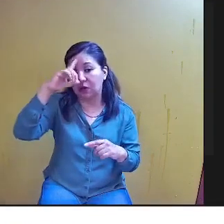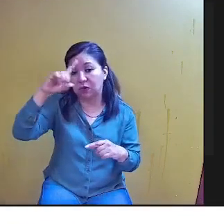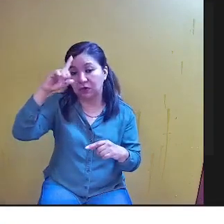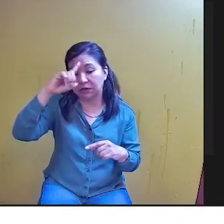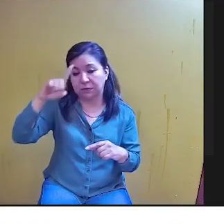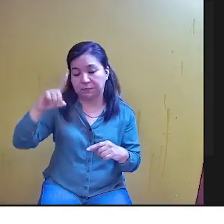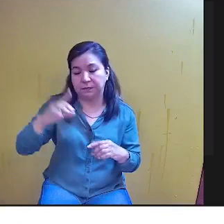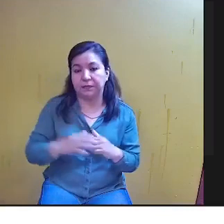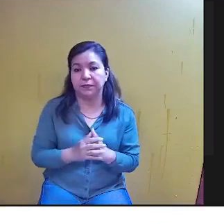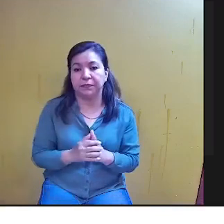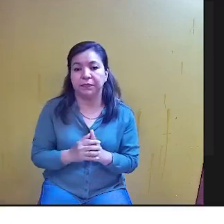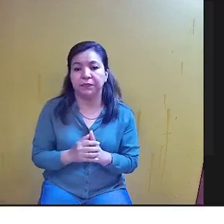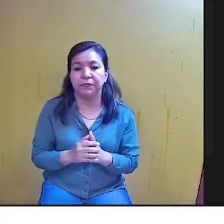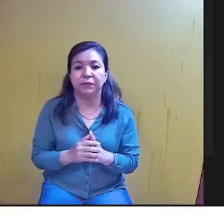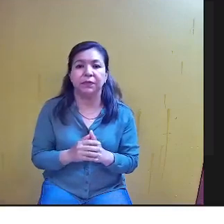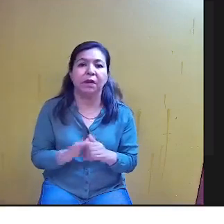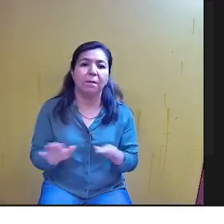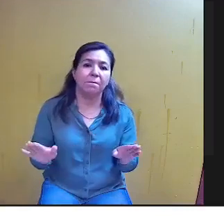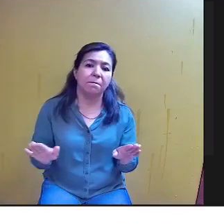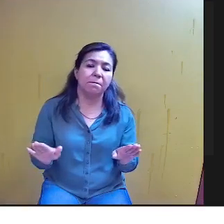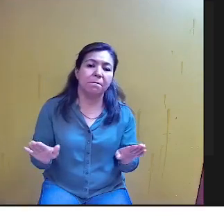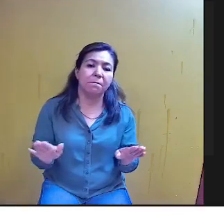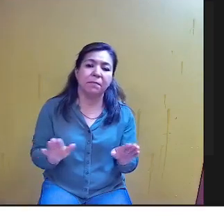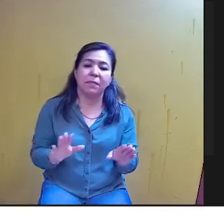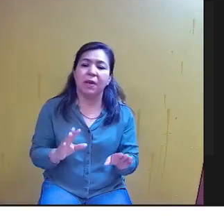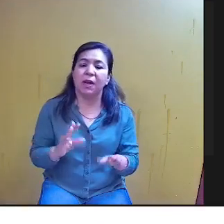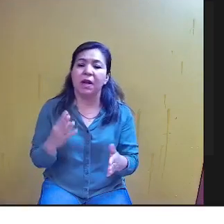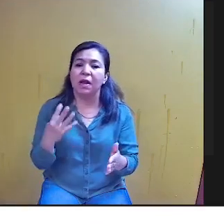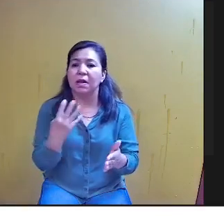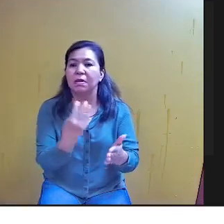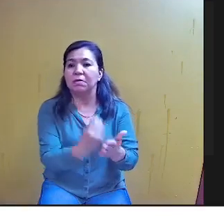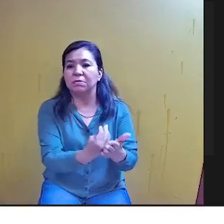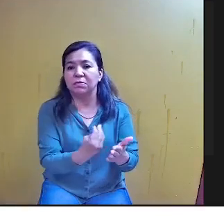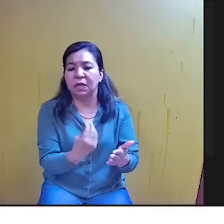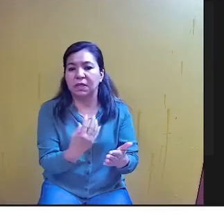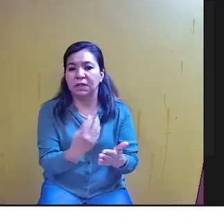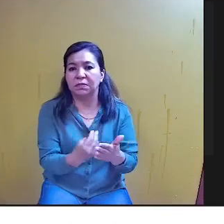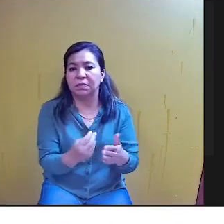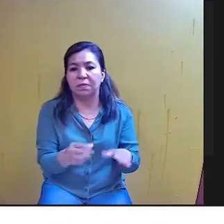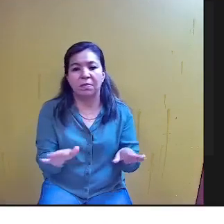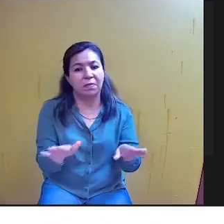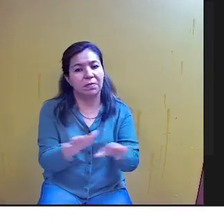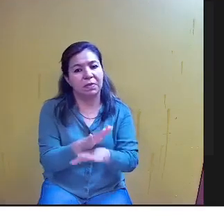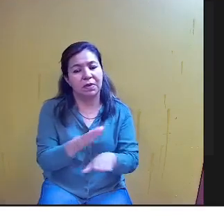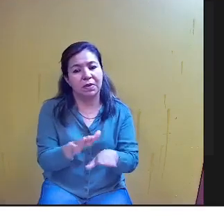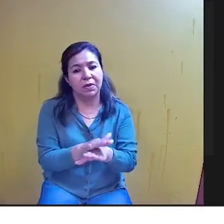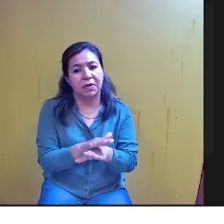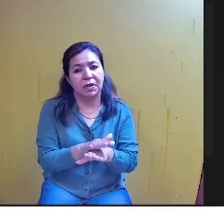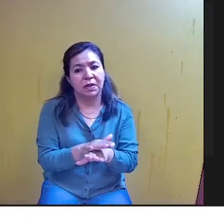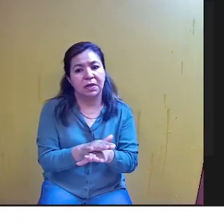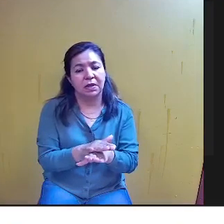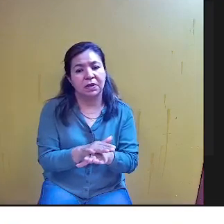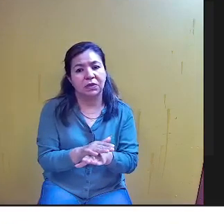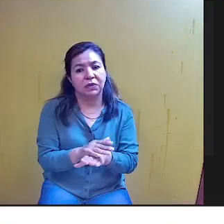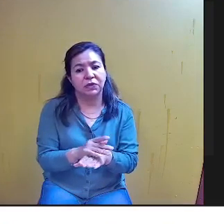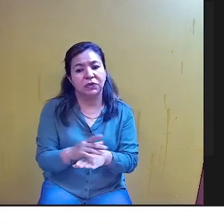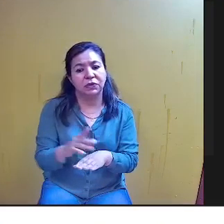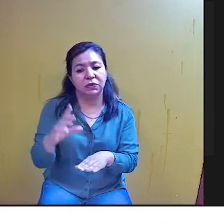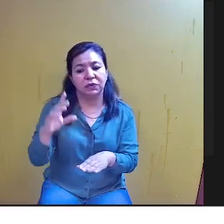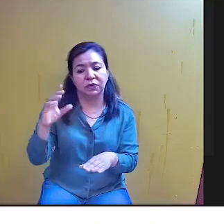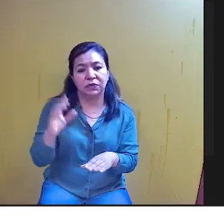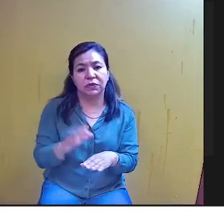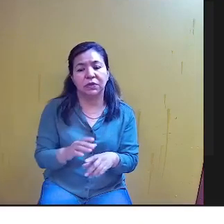Modificaciones a las bases de la convocatoria de la calificación aprobatoria, integración de los consejos distritales electorales sin